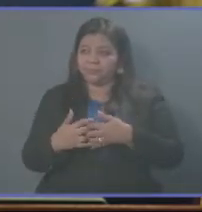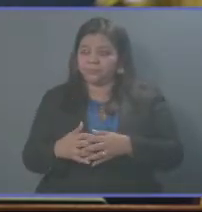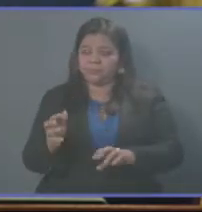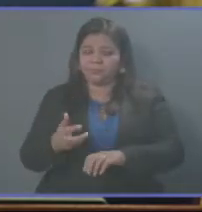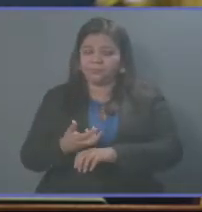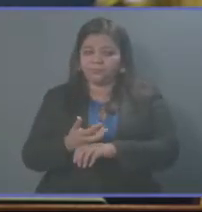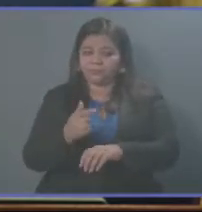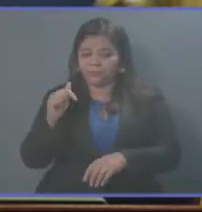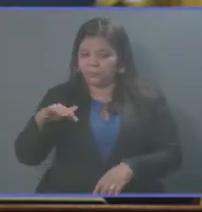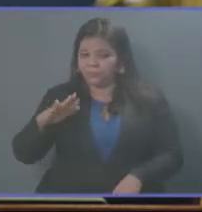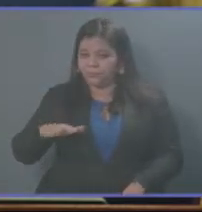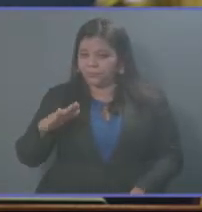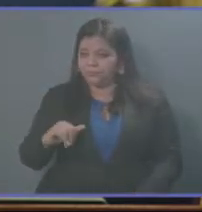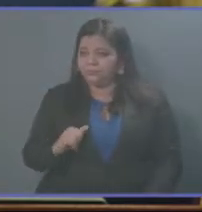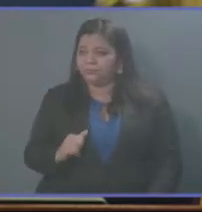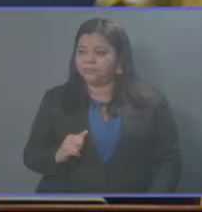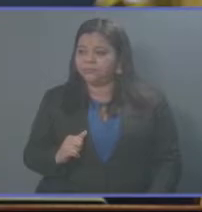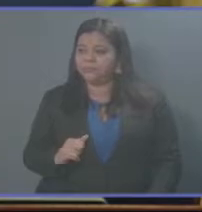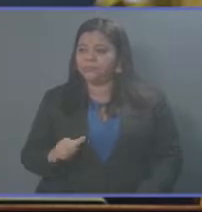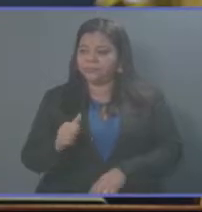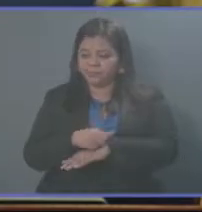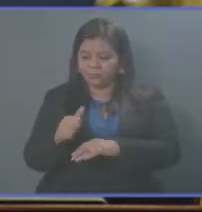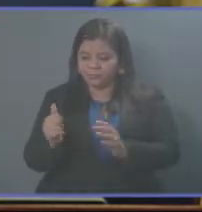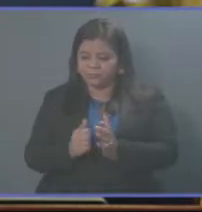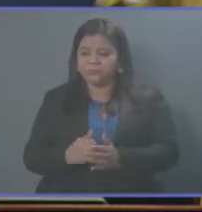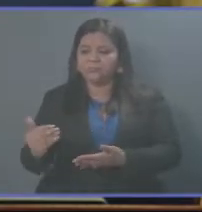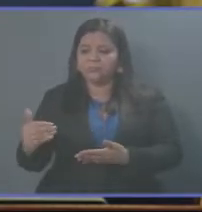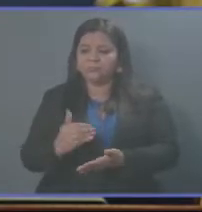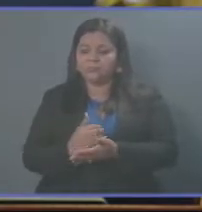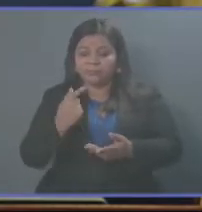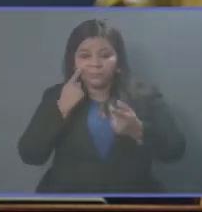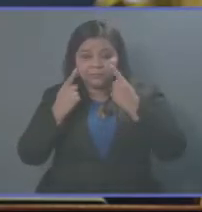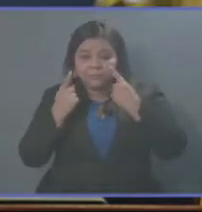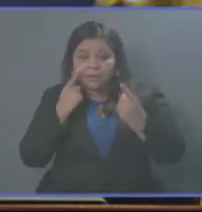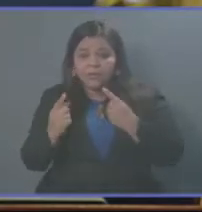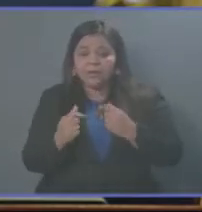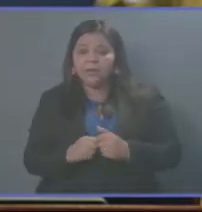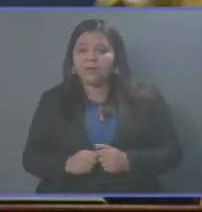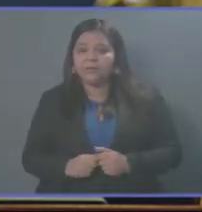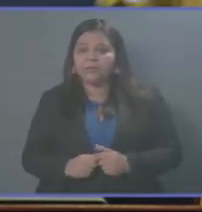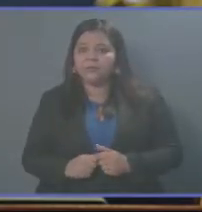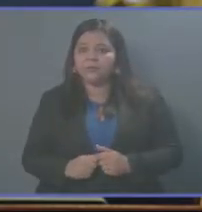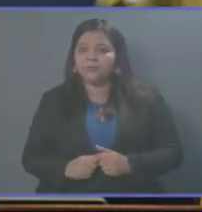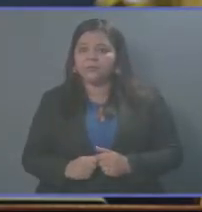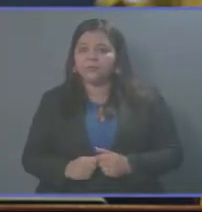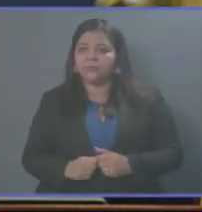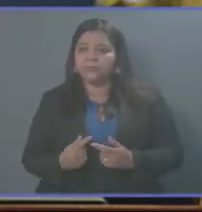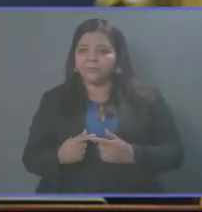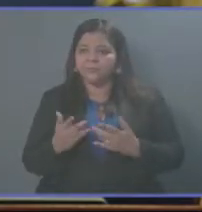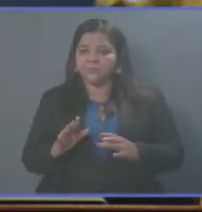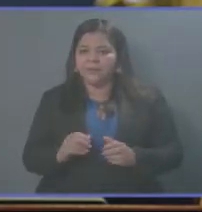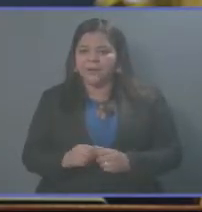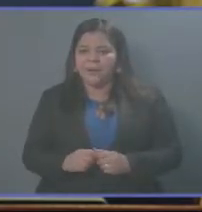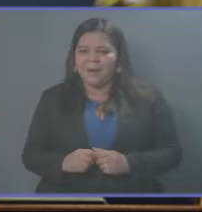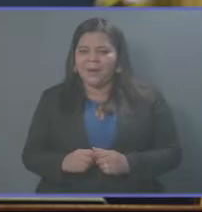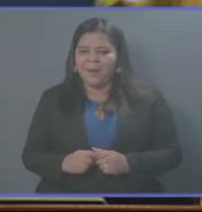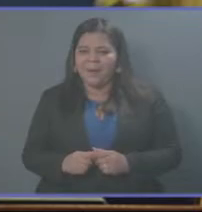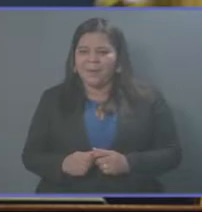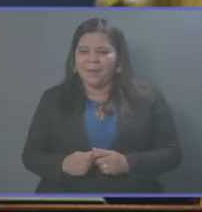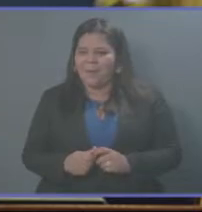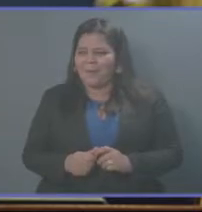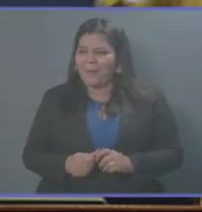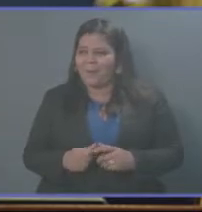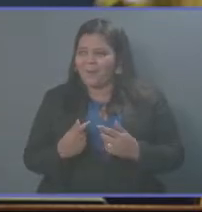esta tarde en la Asamblea Legislativa de El Salvador para tratar el tema del subsidio